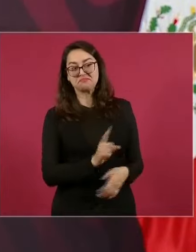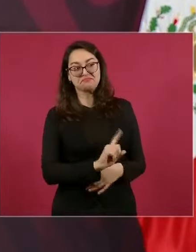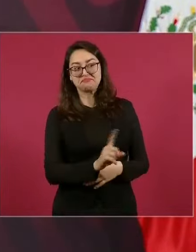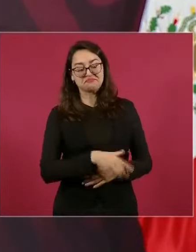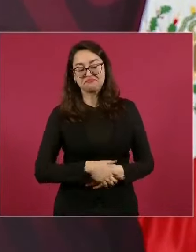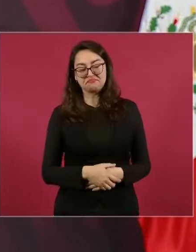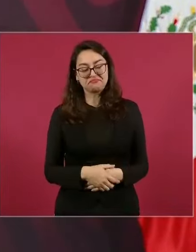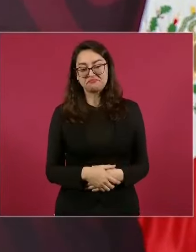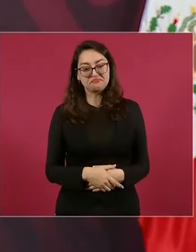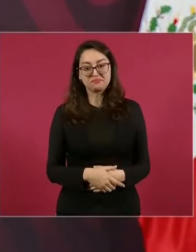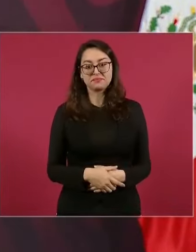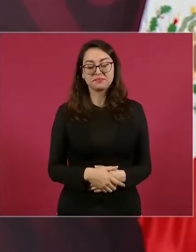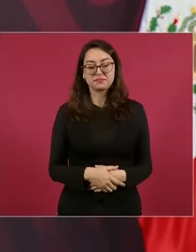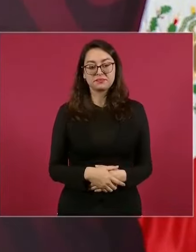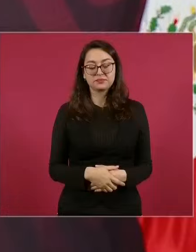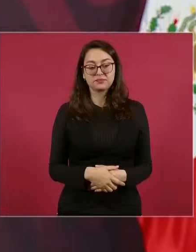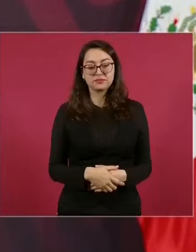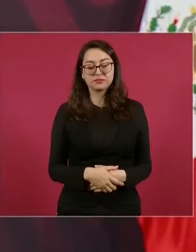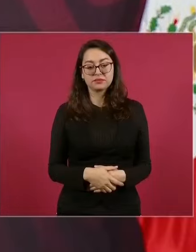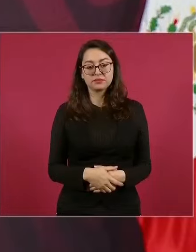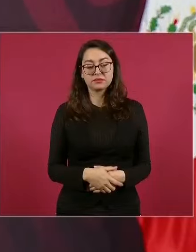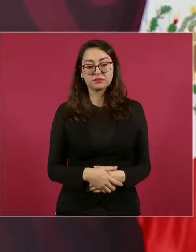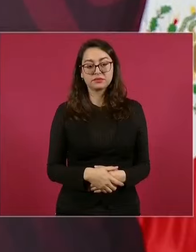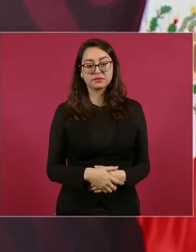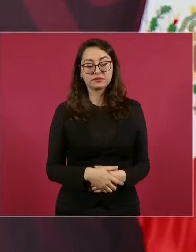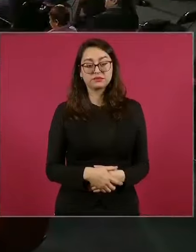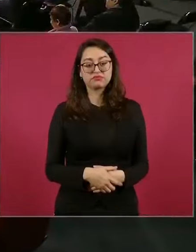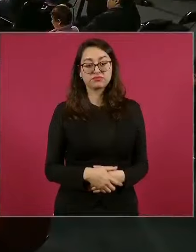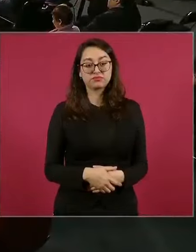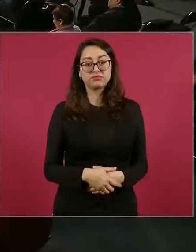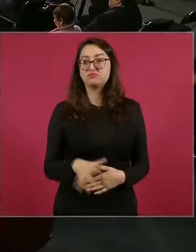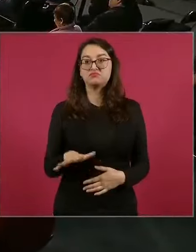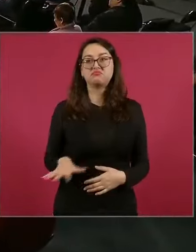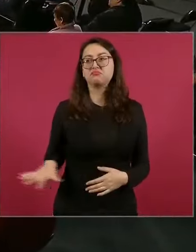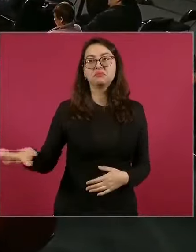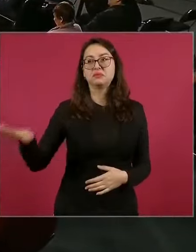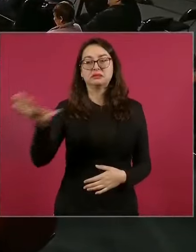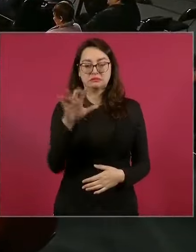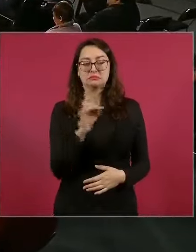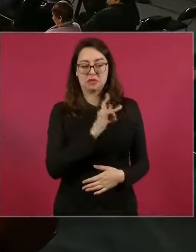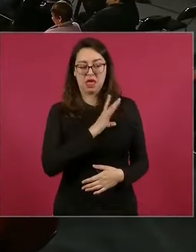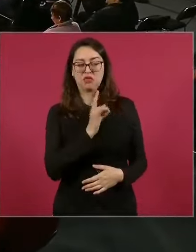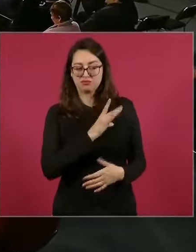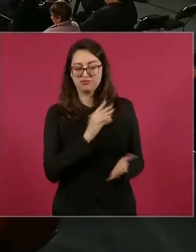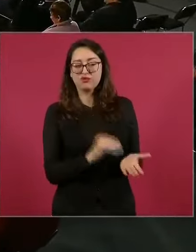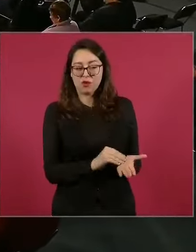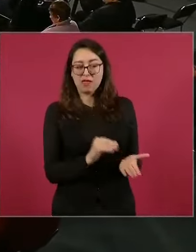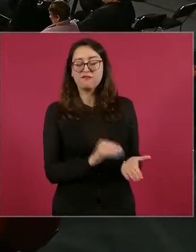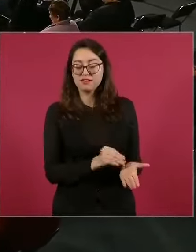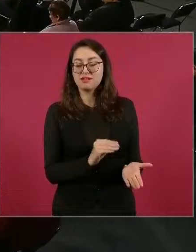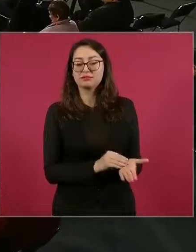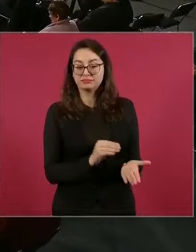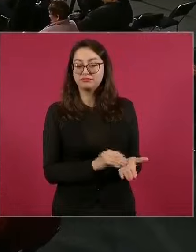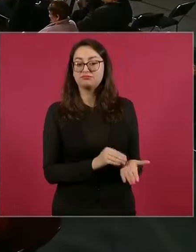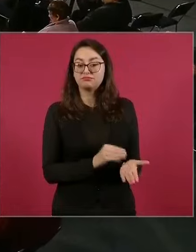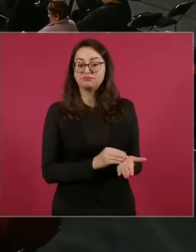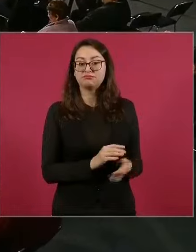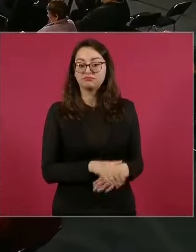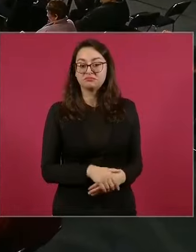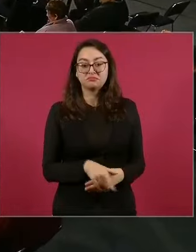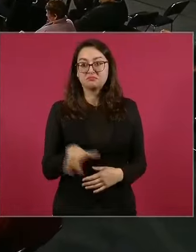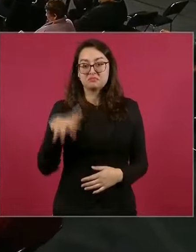como México, estaba revisando la información del artículo 19, donde 43 periodistas mexicanos han sido asesinados en este sexenio. Lo